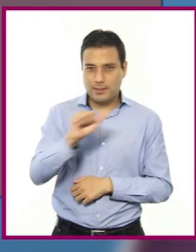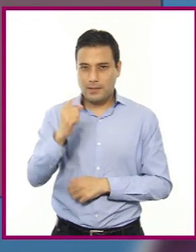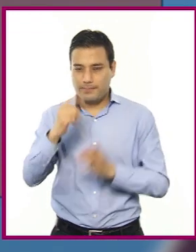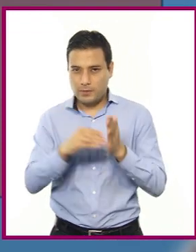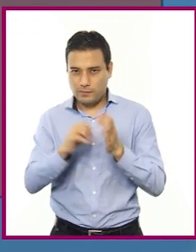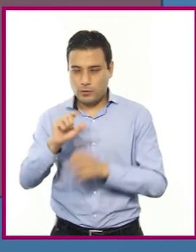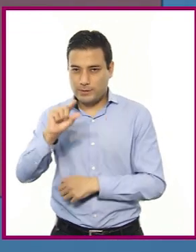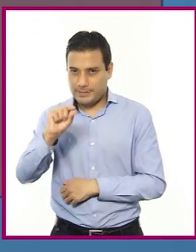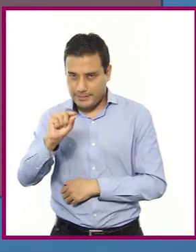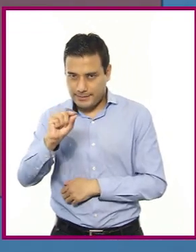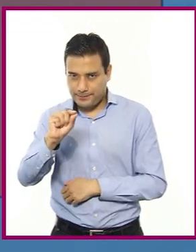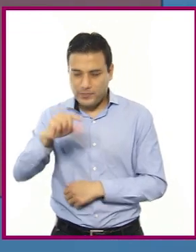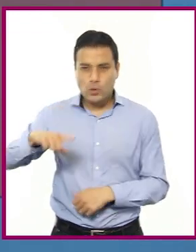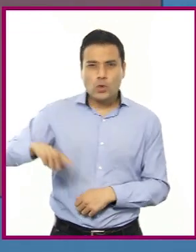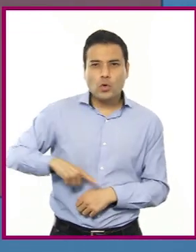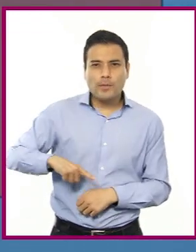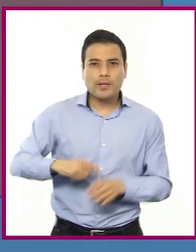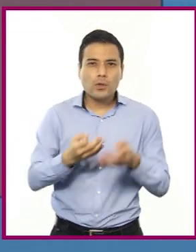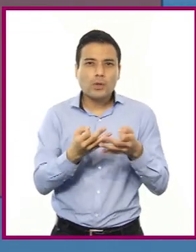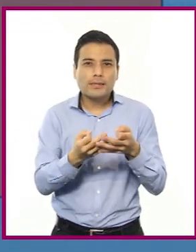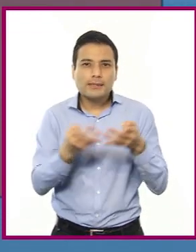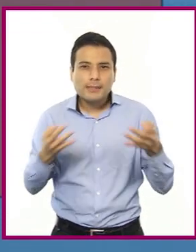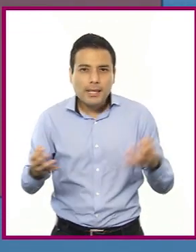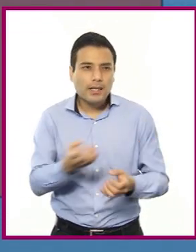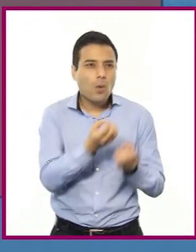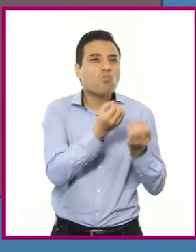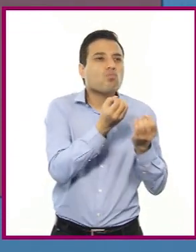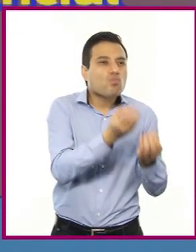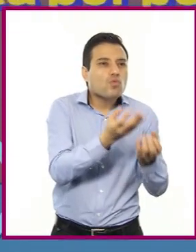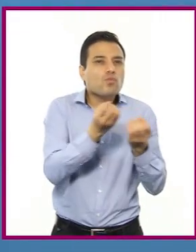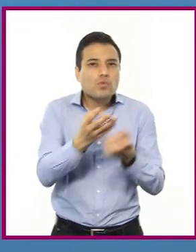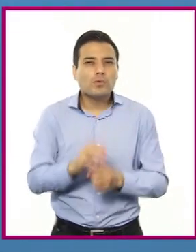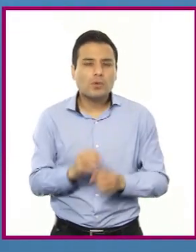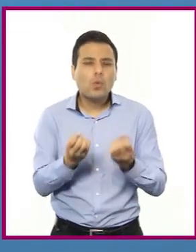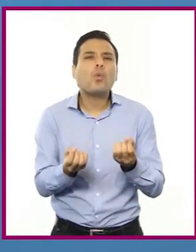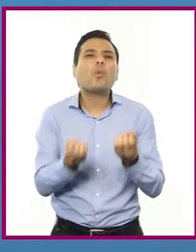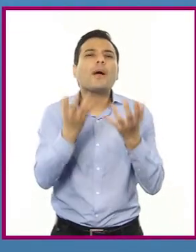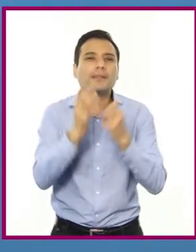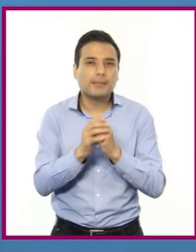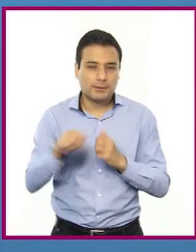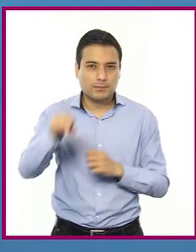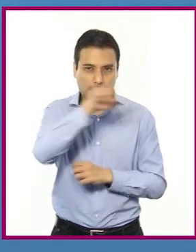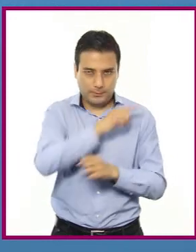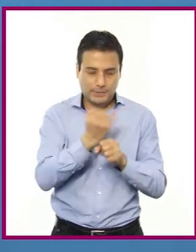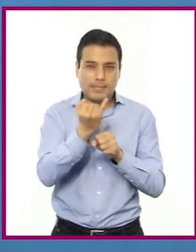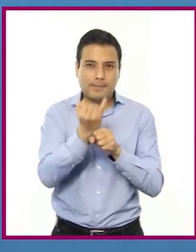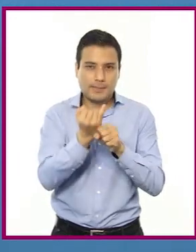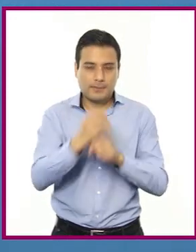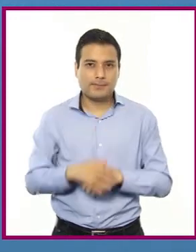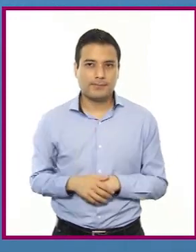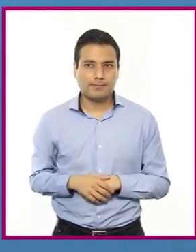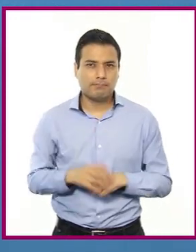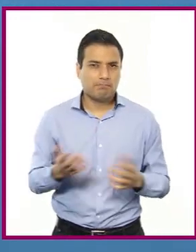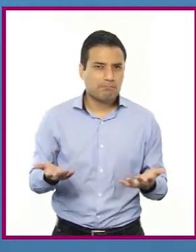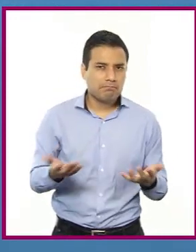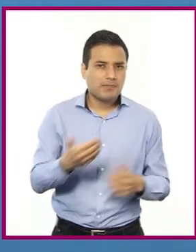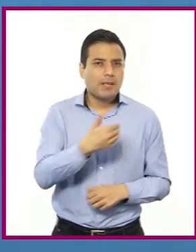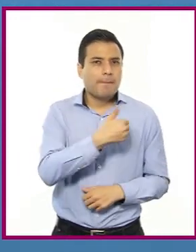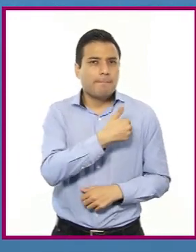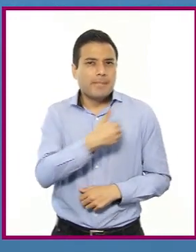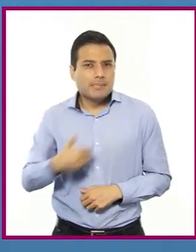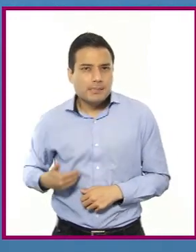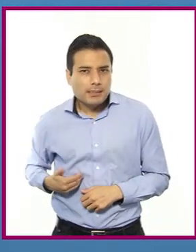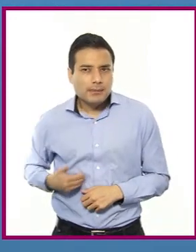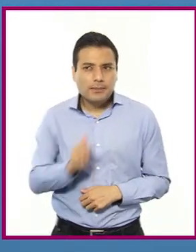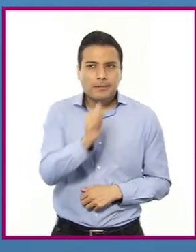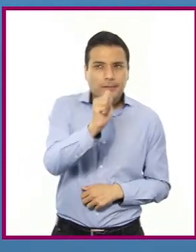1970 y realizar una gráfica por periodo presidencial. Pongan atención en qué periodo se repartieron más y